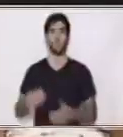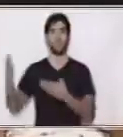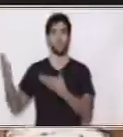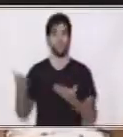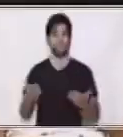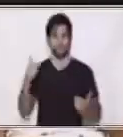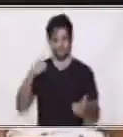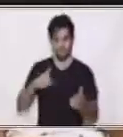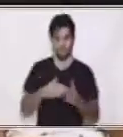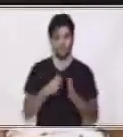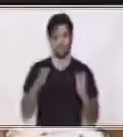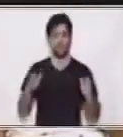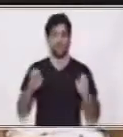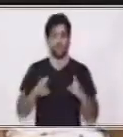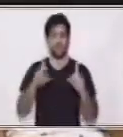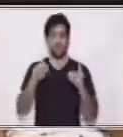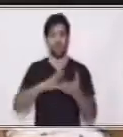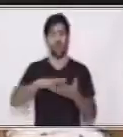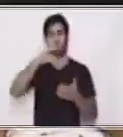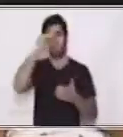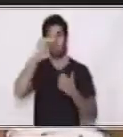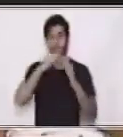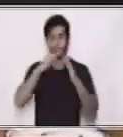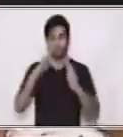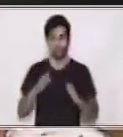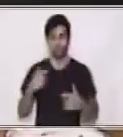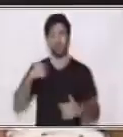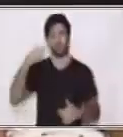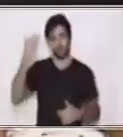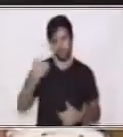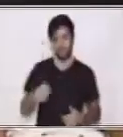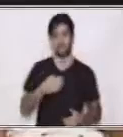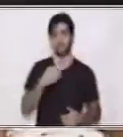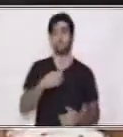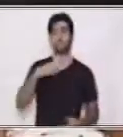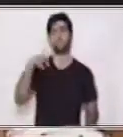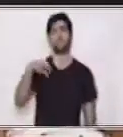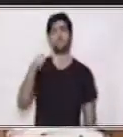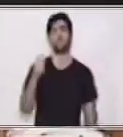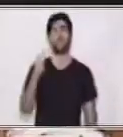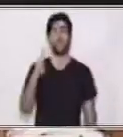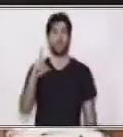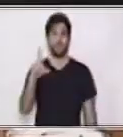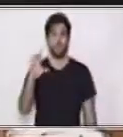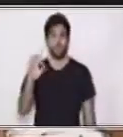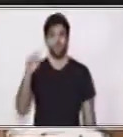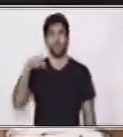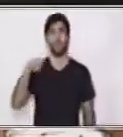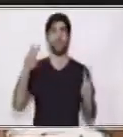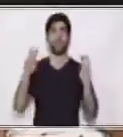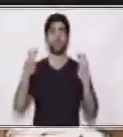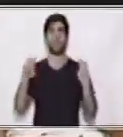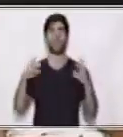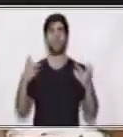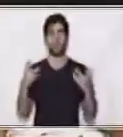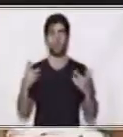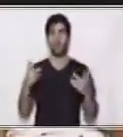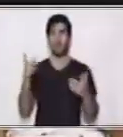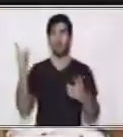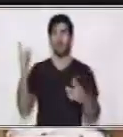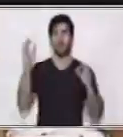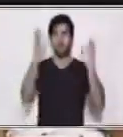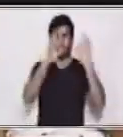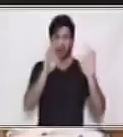Bienvenido a este espacio educativo Aprendo en Casa. Soy Pablo Salvatierra y en esta oportunidad desarrollaré el tema Figuras